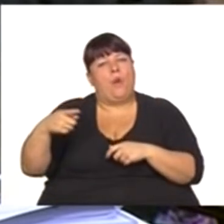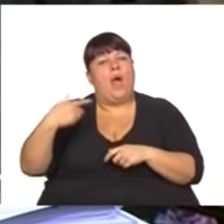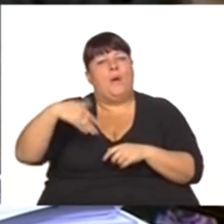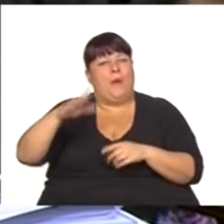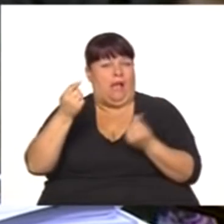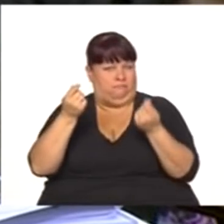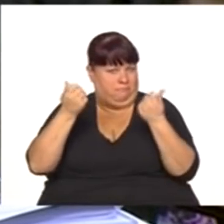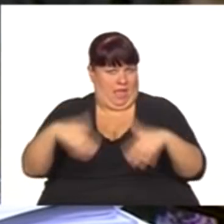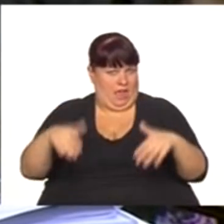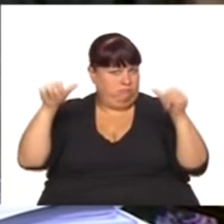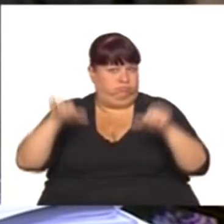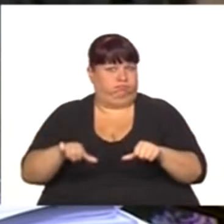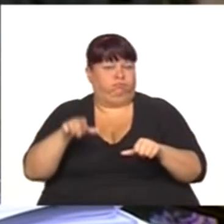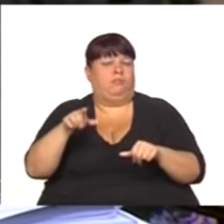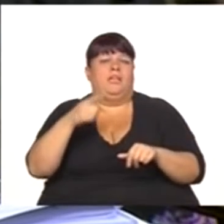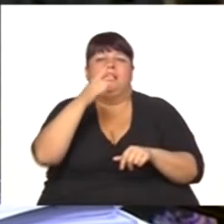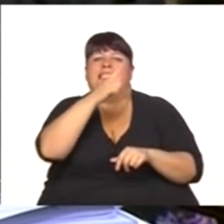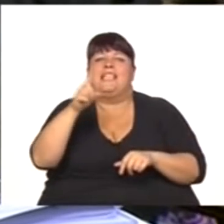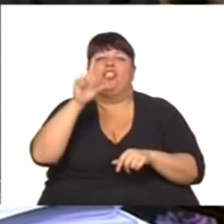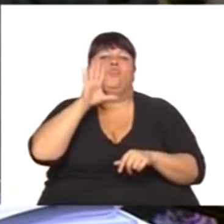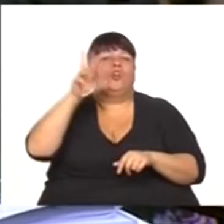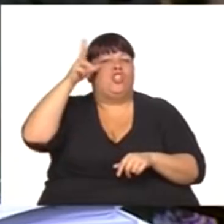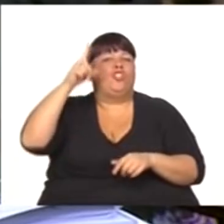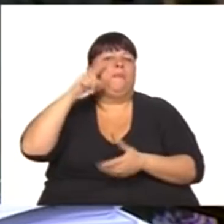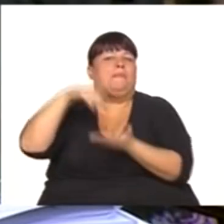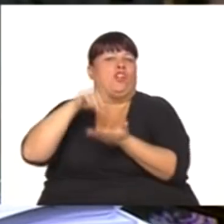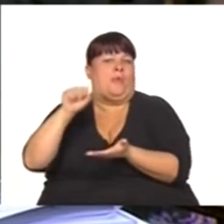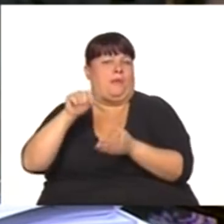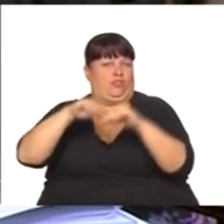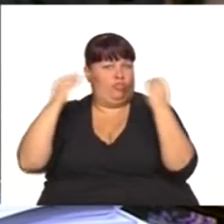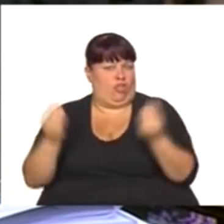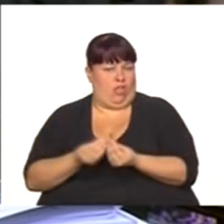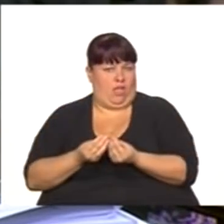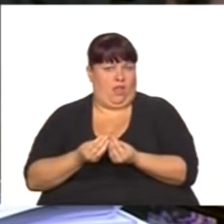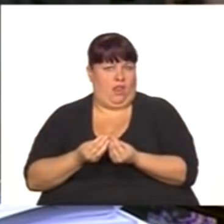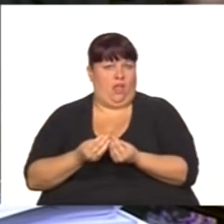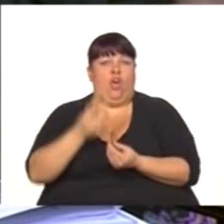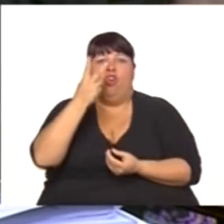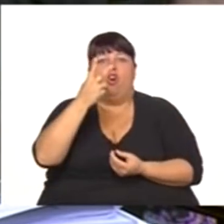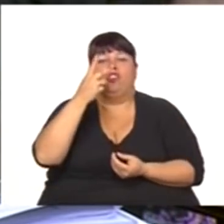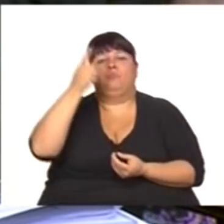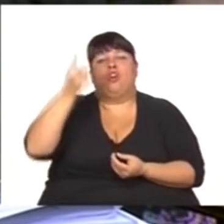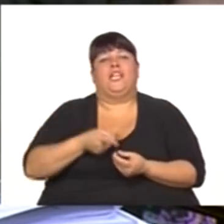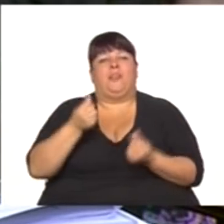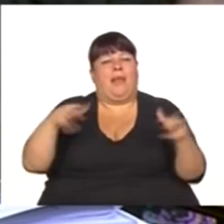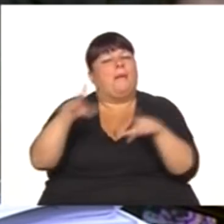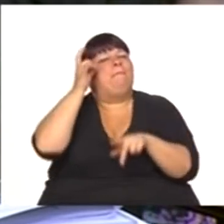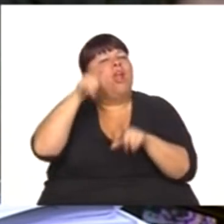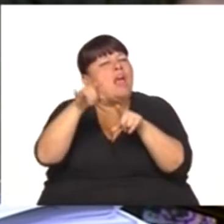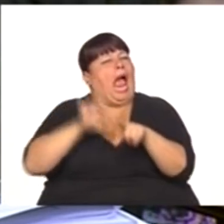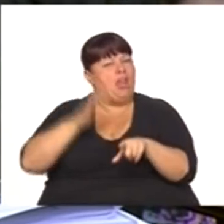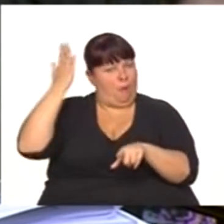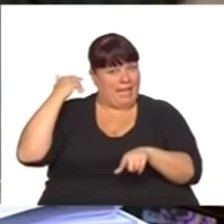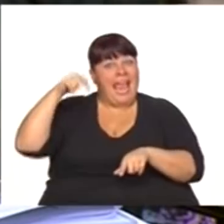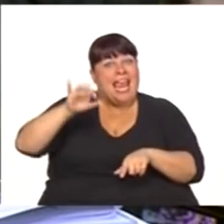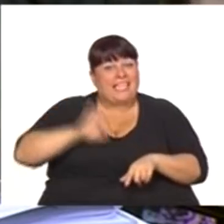tener un déficit de 158.000 millones de pesos. 2 puntos del PBI, perdón, eso es el año pasado.